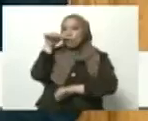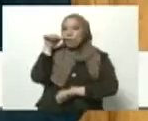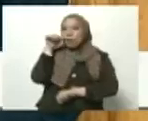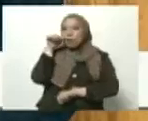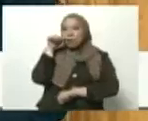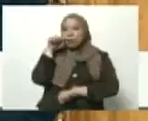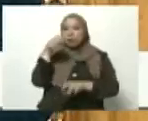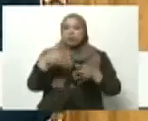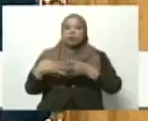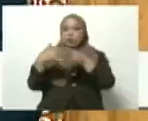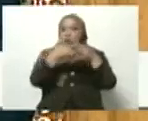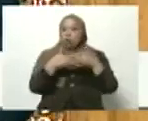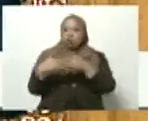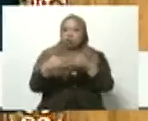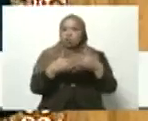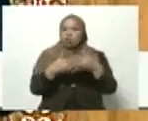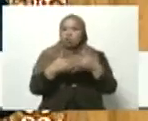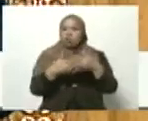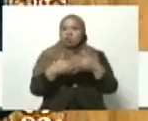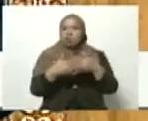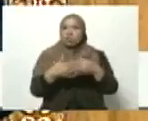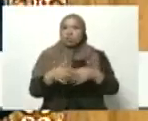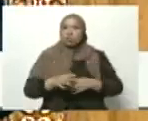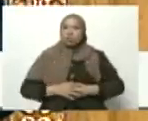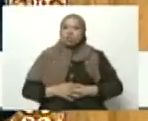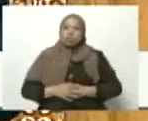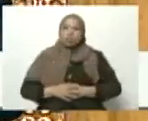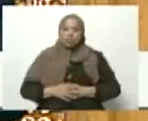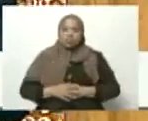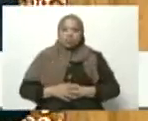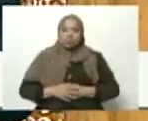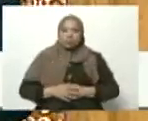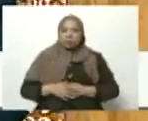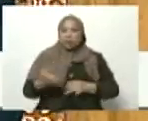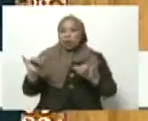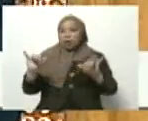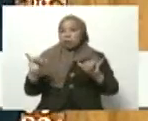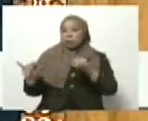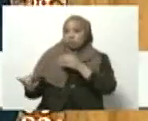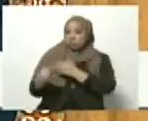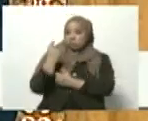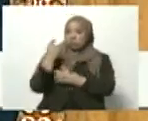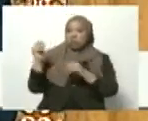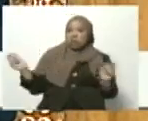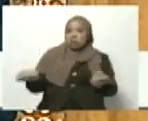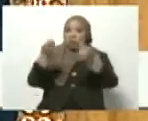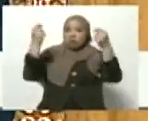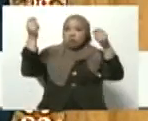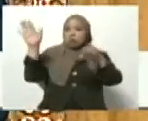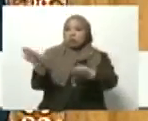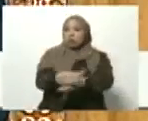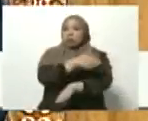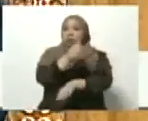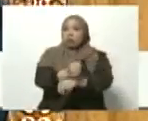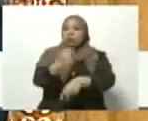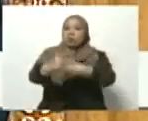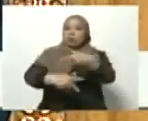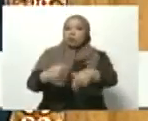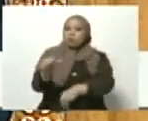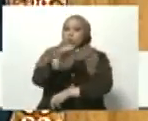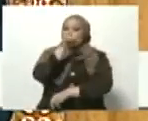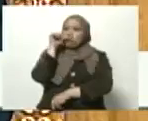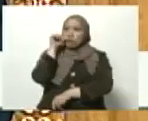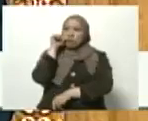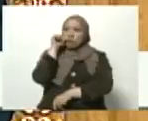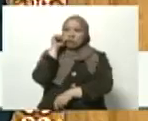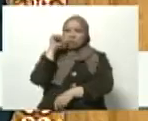droga en Estados Unidos, y ahora vean cómo se envenenan ellos con su propia propaganda. Venezuela es el principal productor de droga